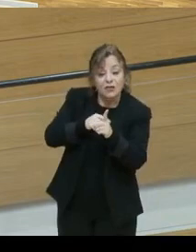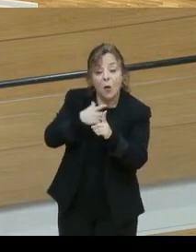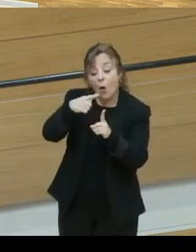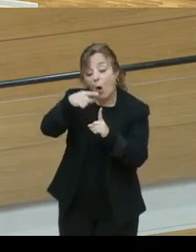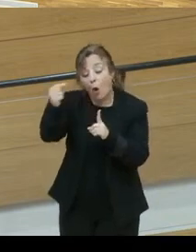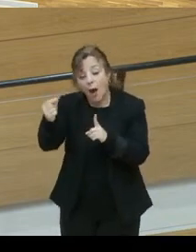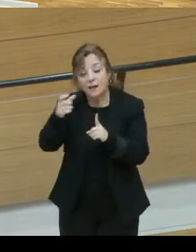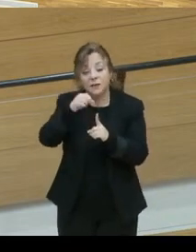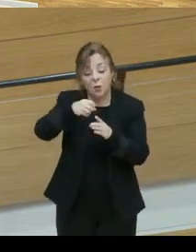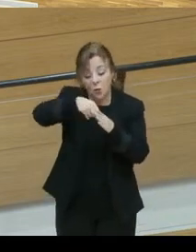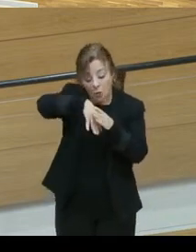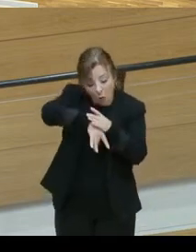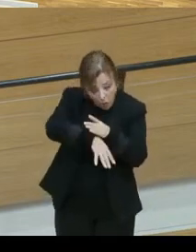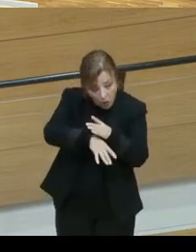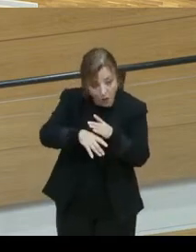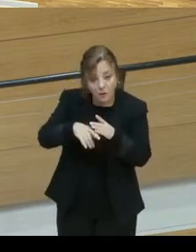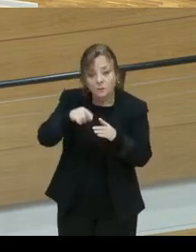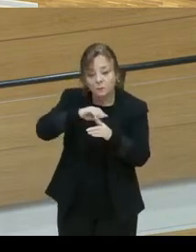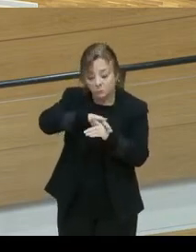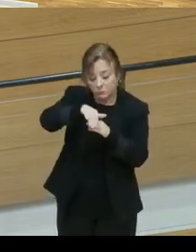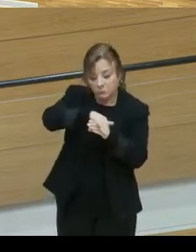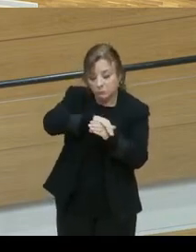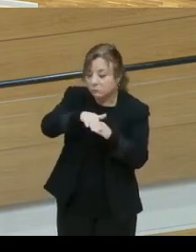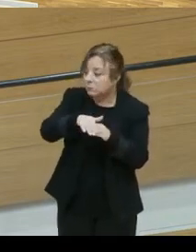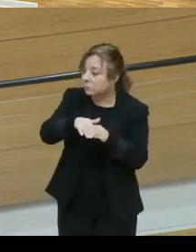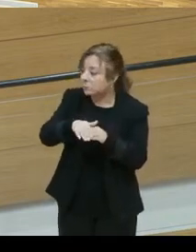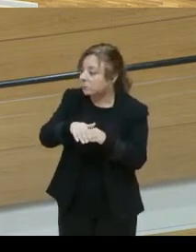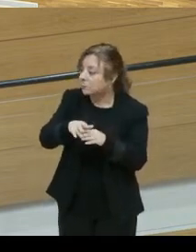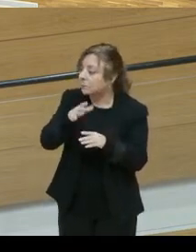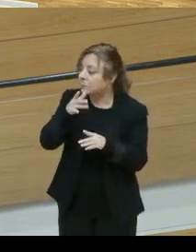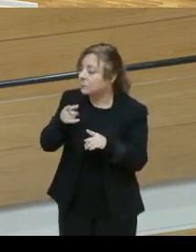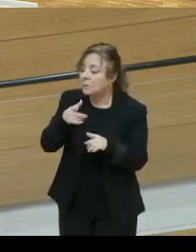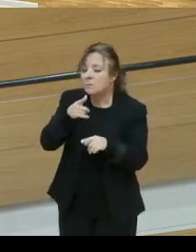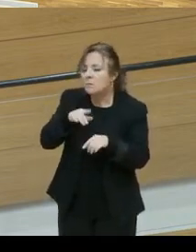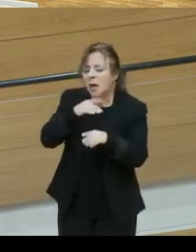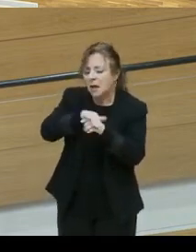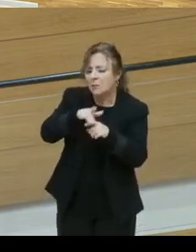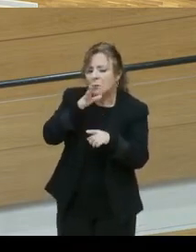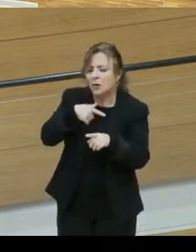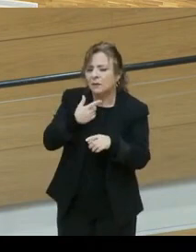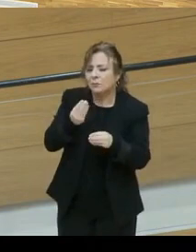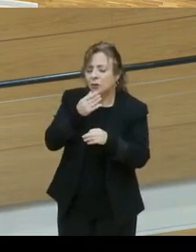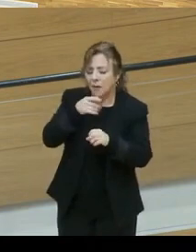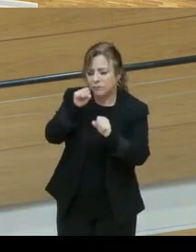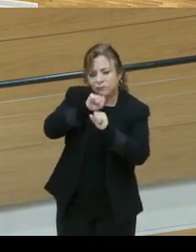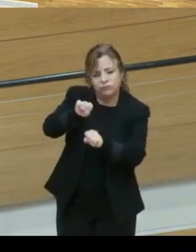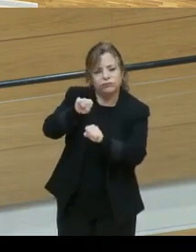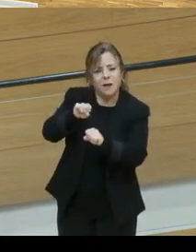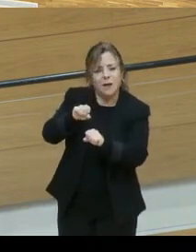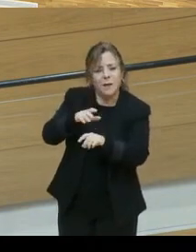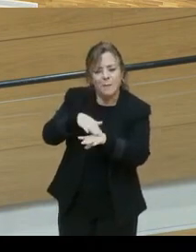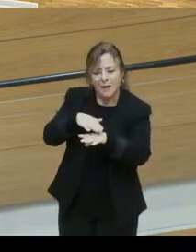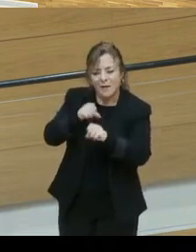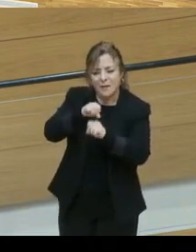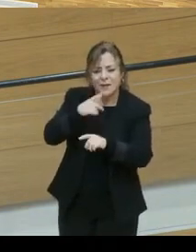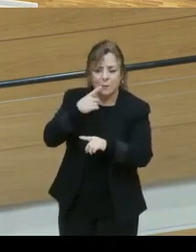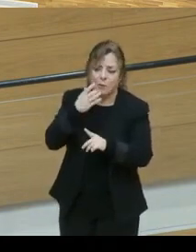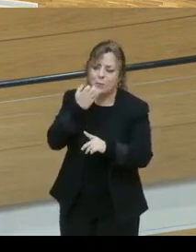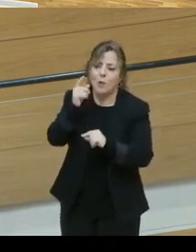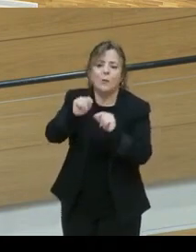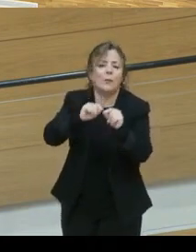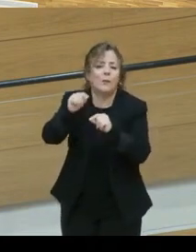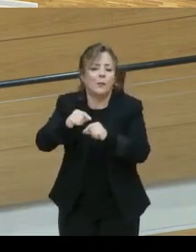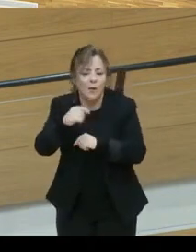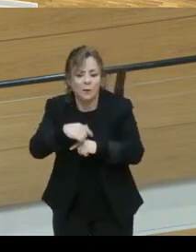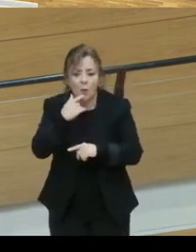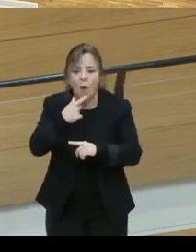raíces. Se sintetizan en la superficie ya que actúan como defensa frente a insectos patógenos, evitan las pérdidas excesivas